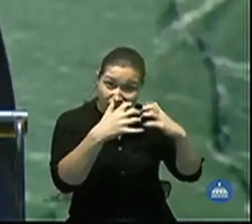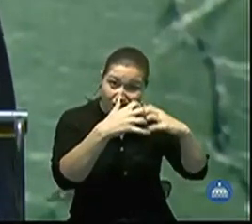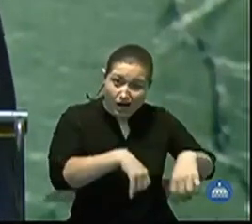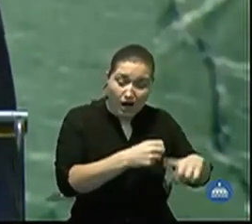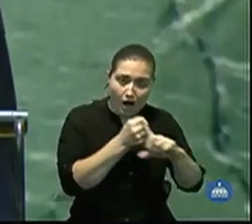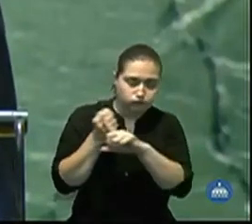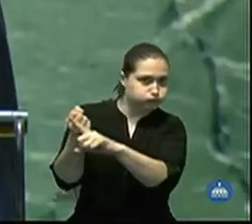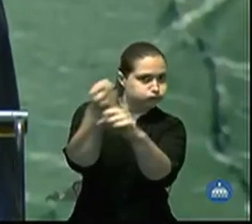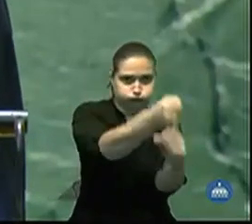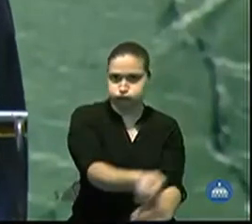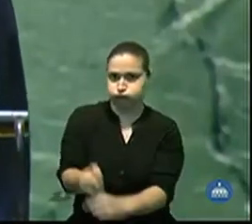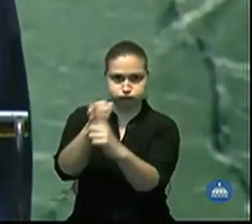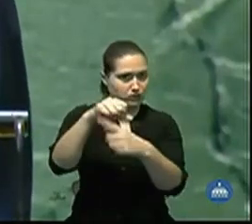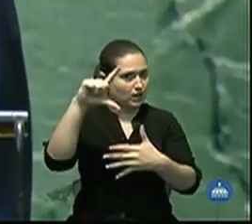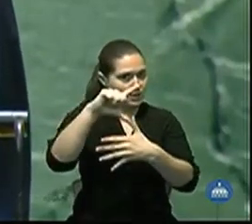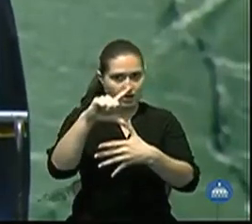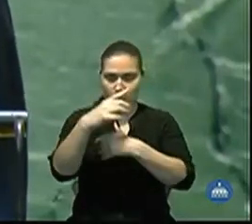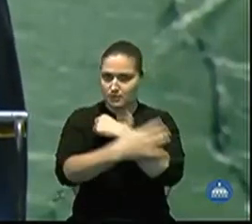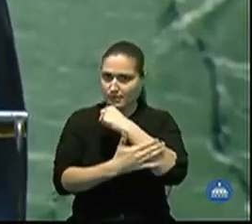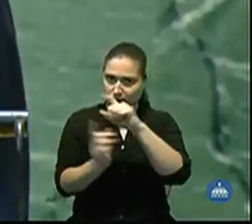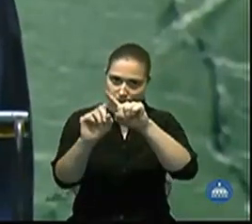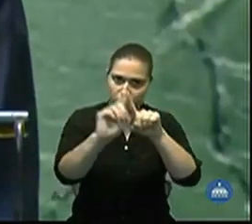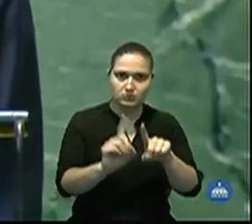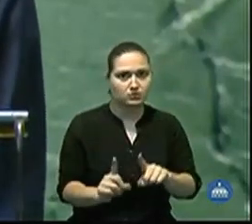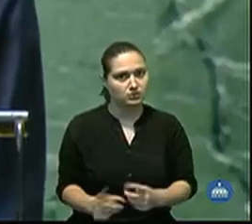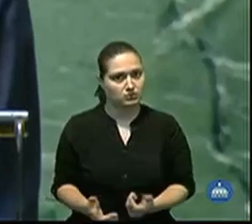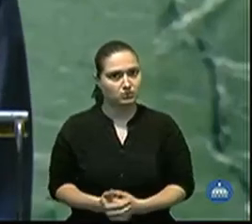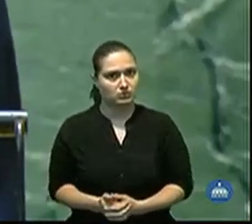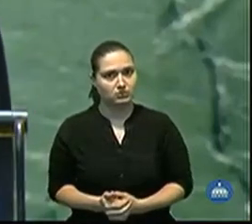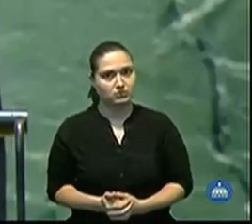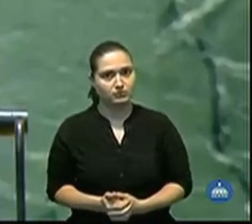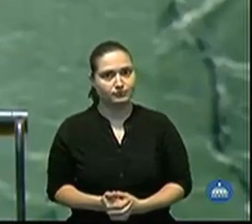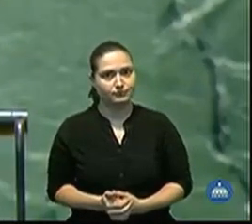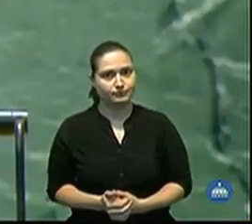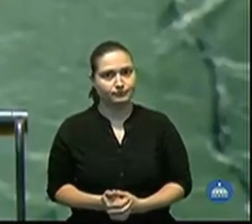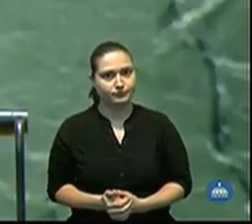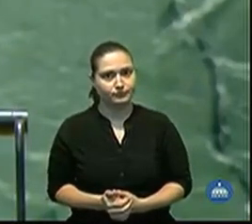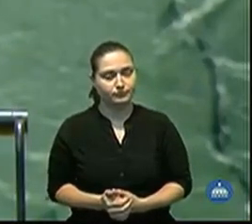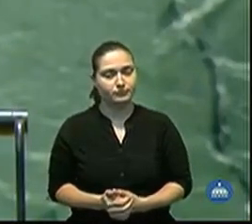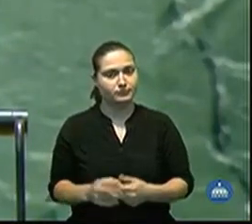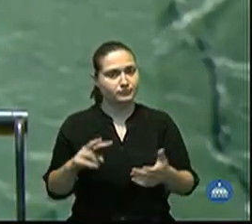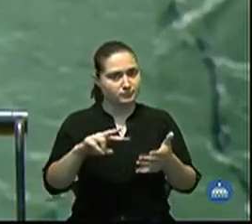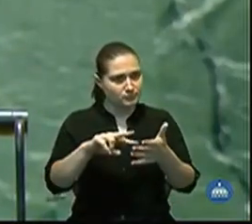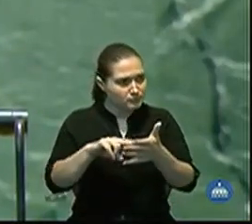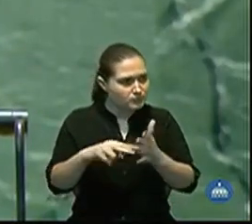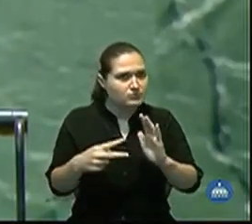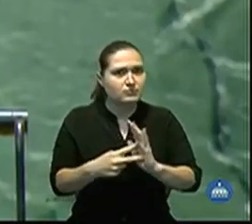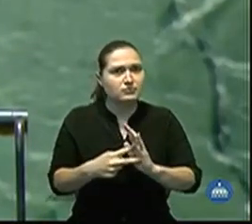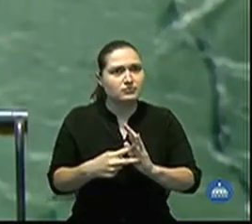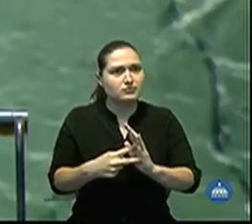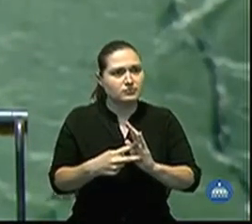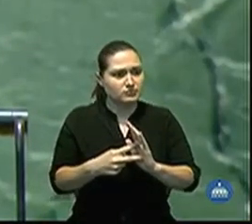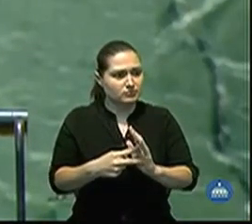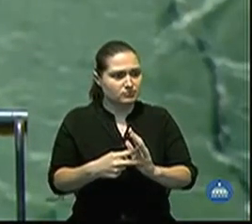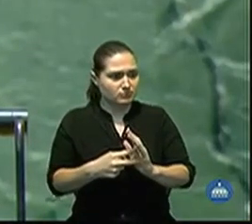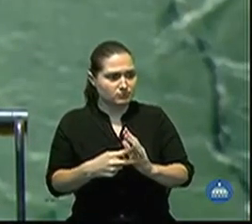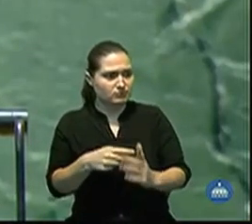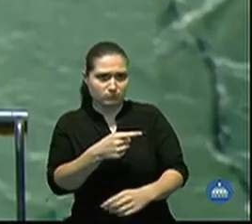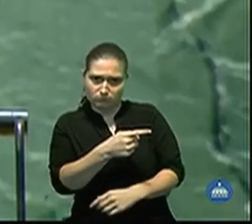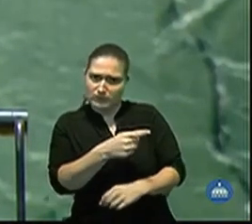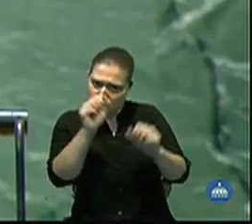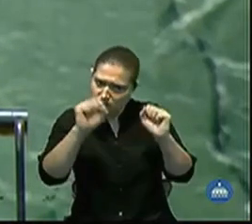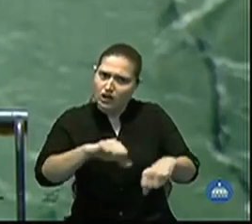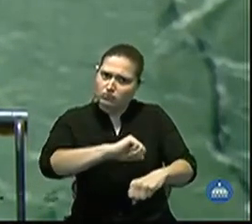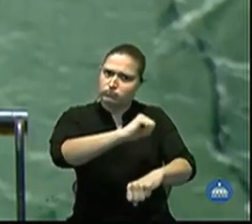región. Esta misión significa una excepcional esperanza para el restablecimiento de la normalidad en